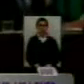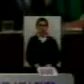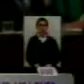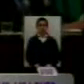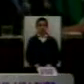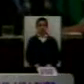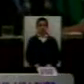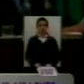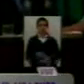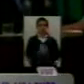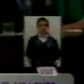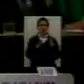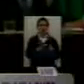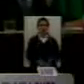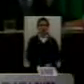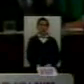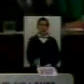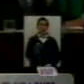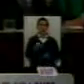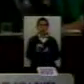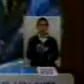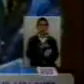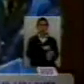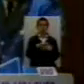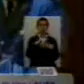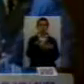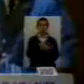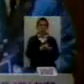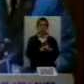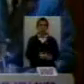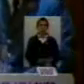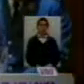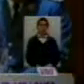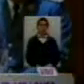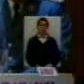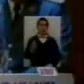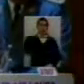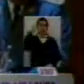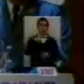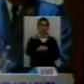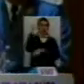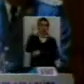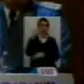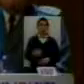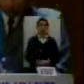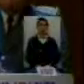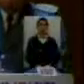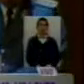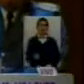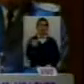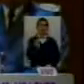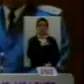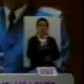teníamos programado más de 7.000 millones de dólares, que hace 50%. Si el gobierno boliviano, el Estado va a